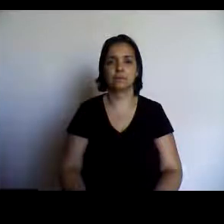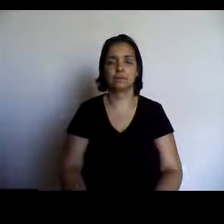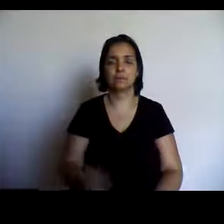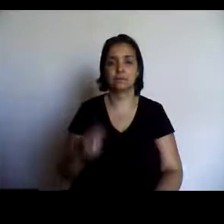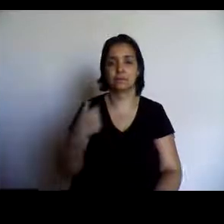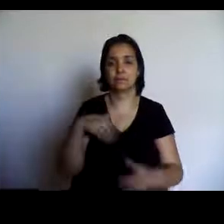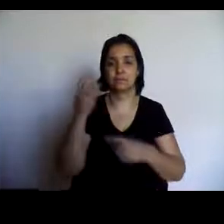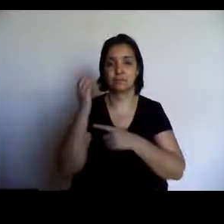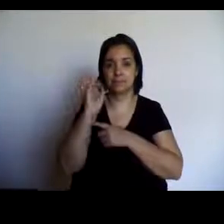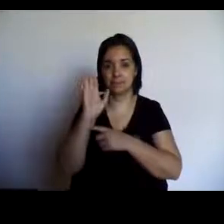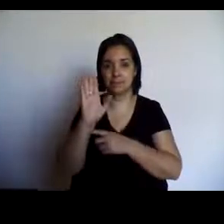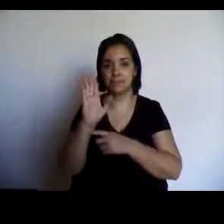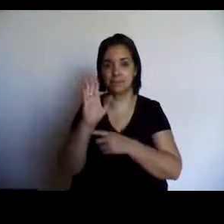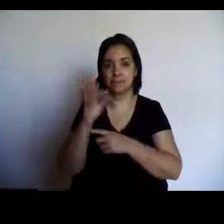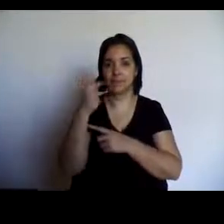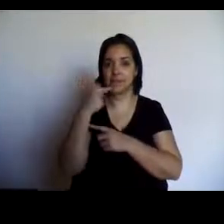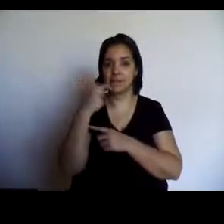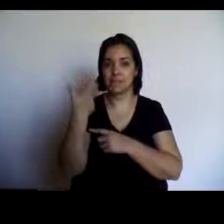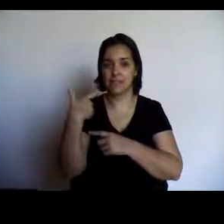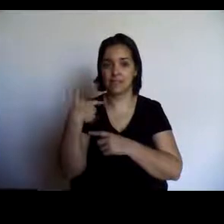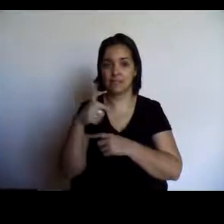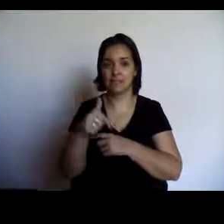Y aquí está.